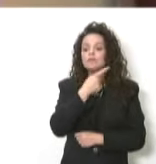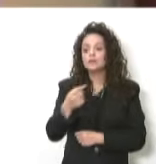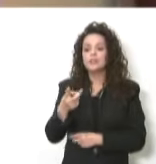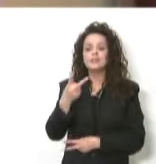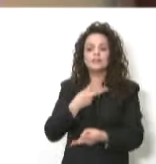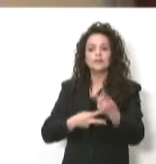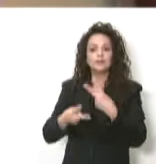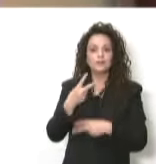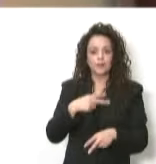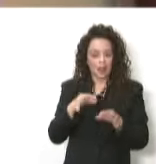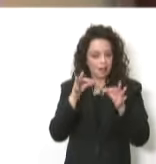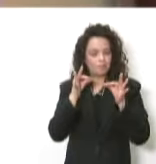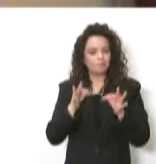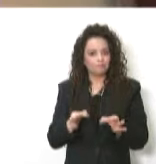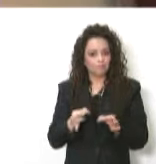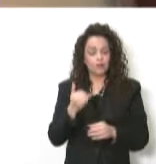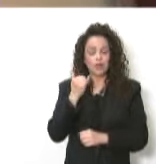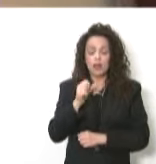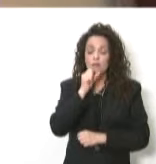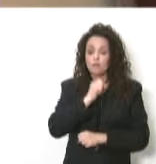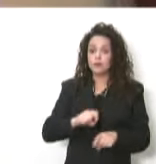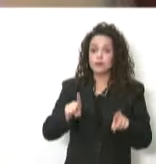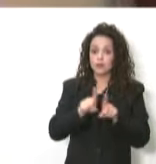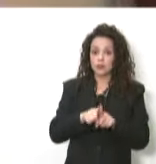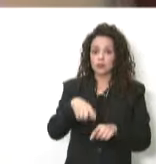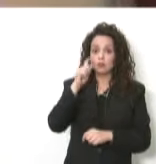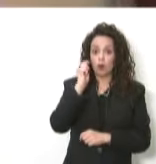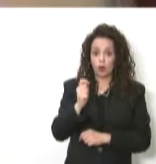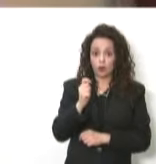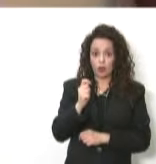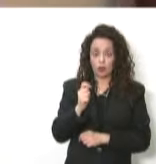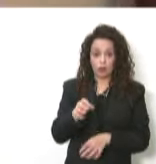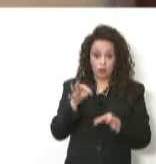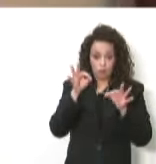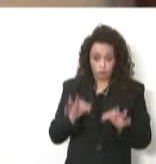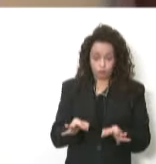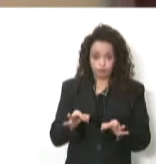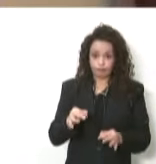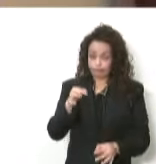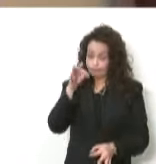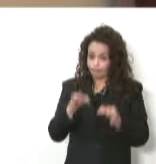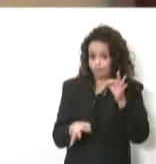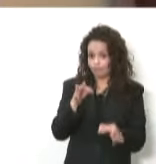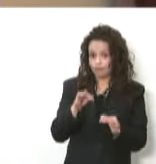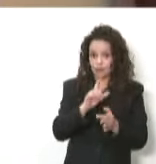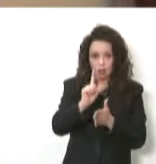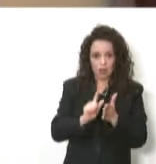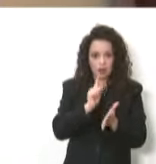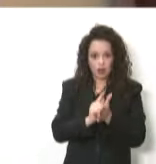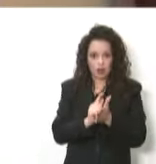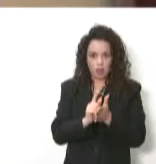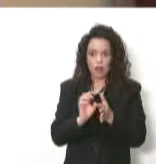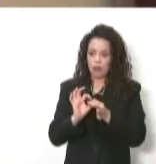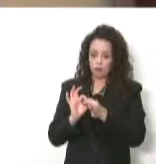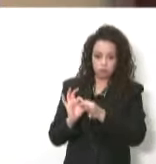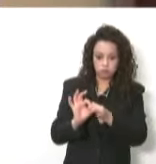Igualmente, hay que mencionar que parte de esa armonización legislativa consiste